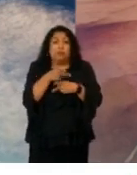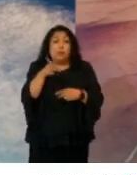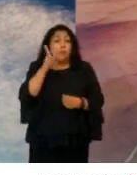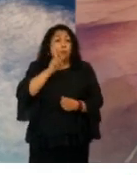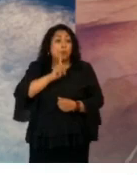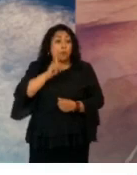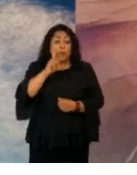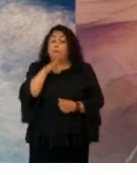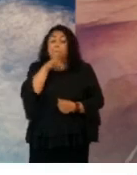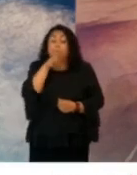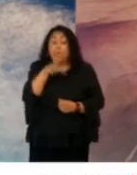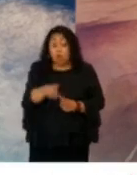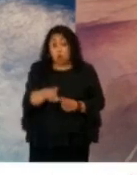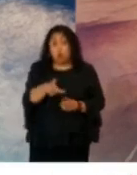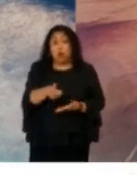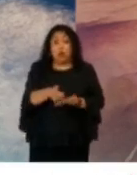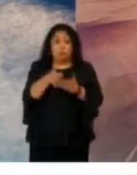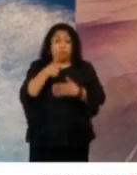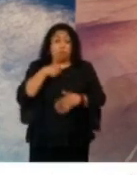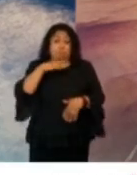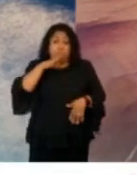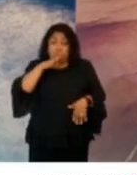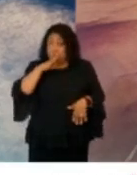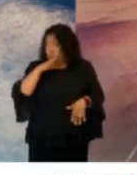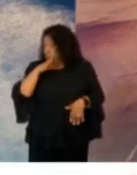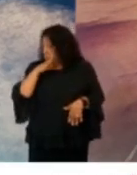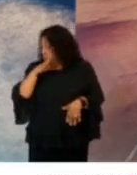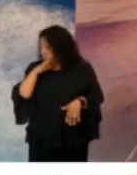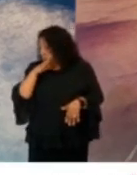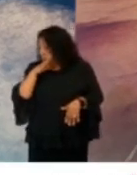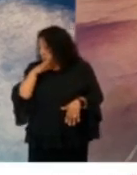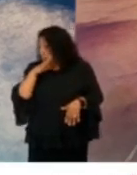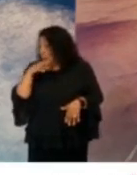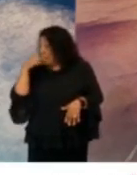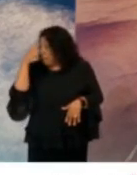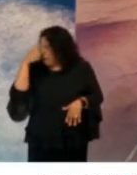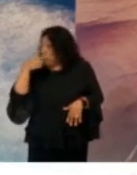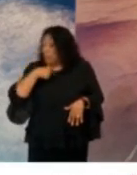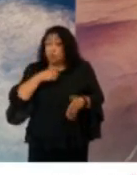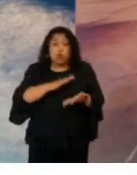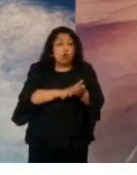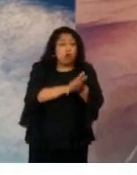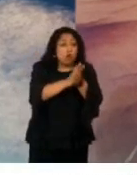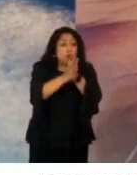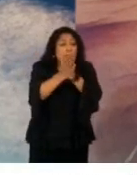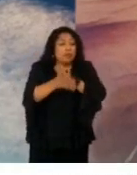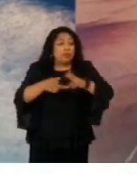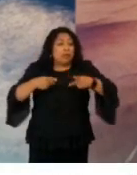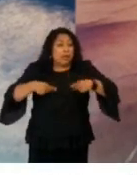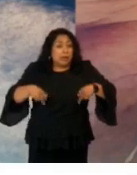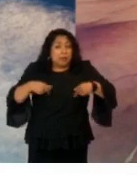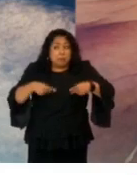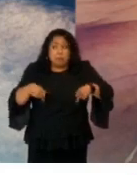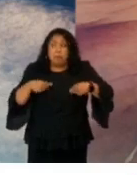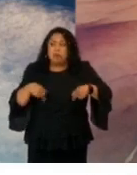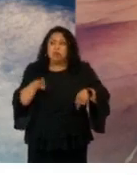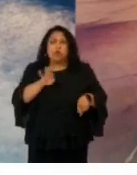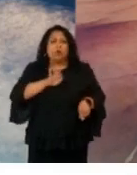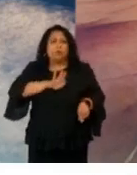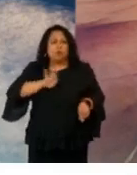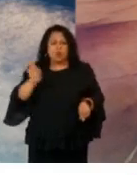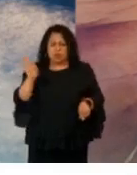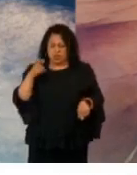mejor herramienta que usó mi mamá, aquí sí voy a hablar de forma empírica, para que yo me convirtiera en una persona que tuviera la capacidad